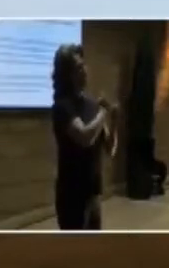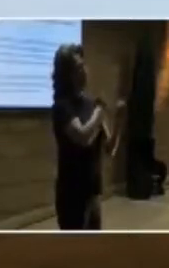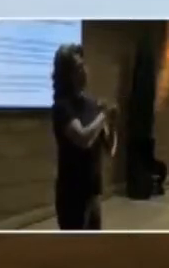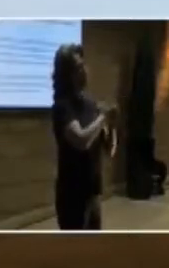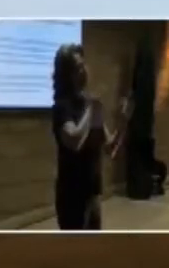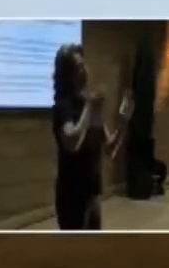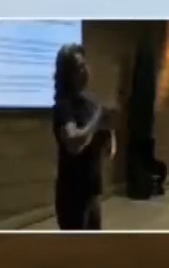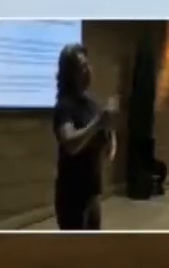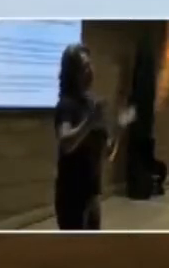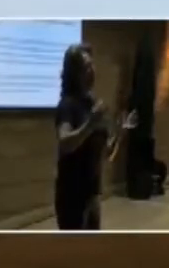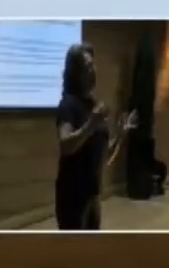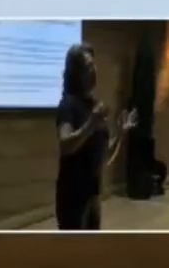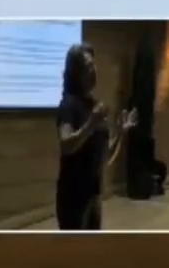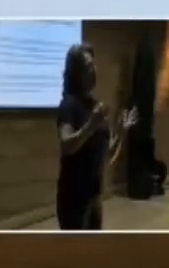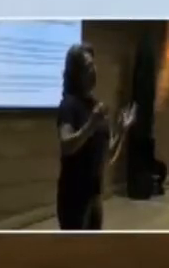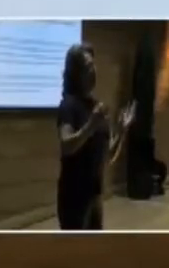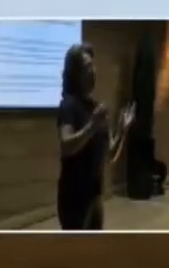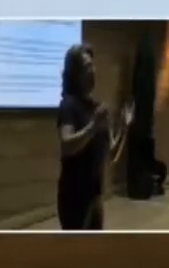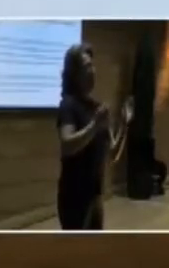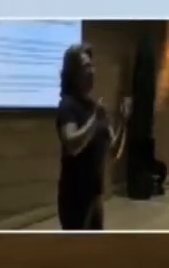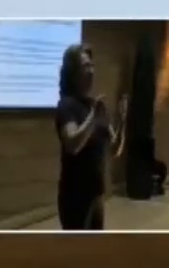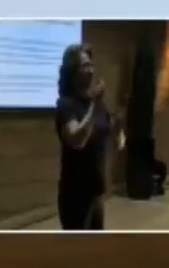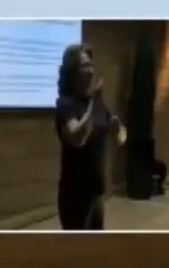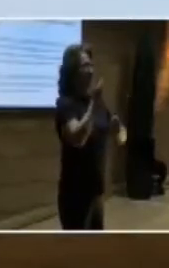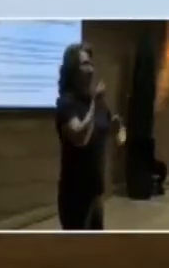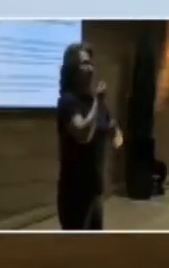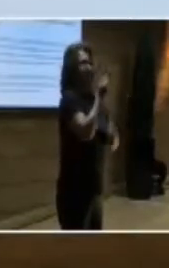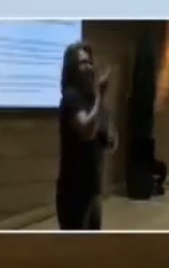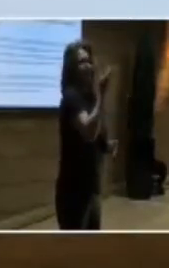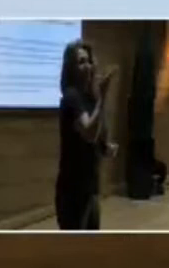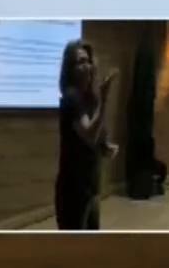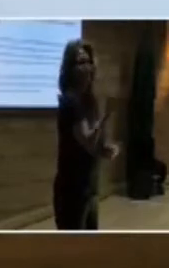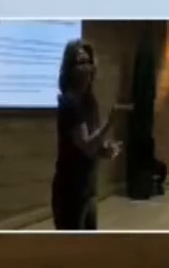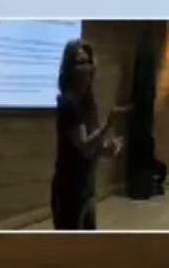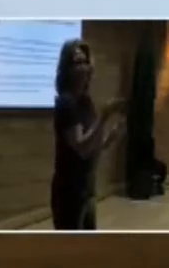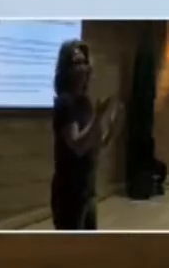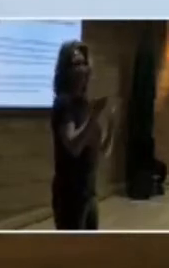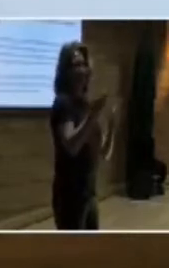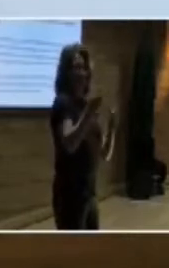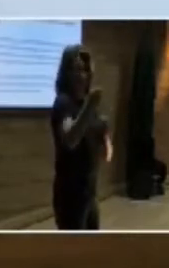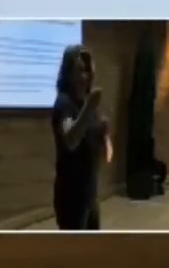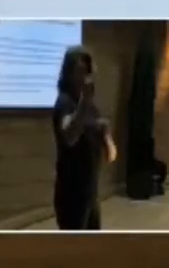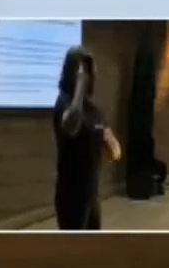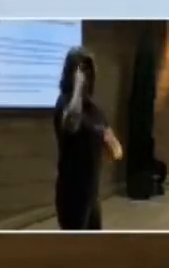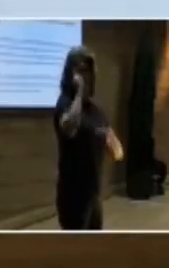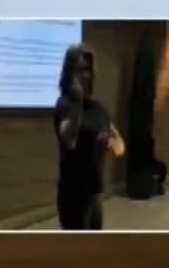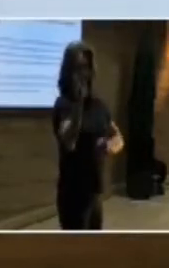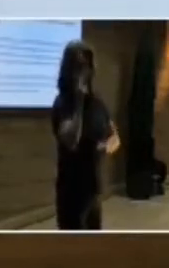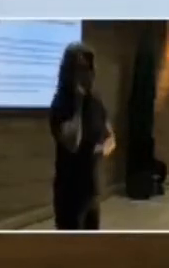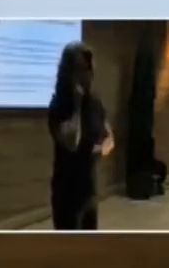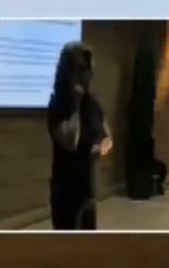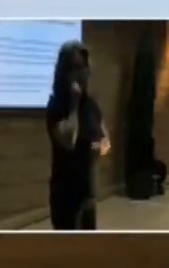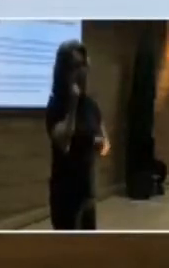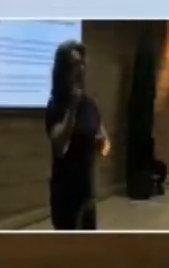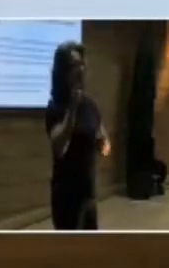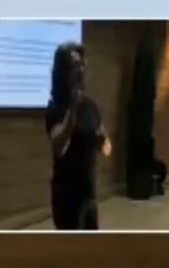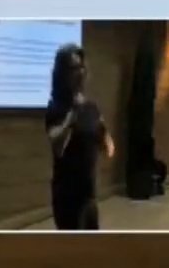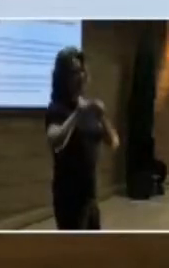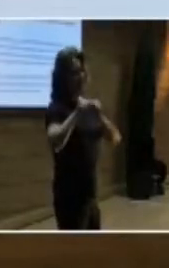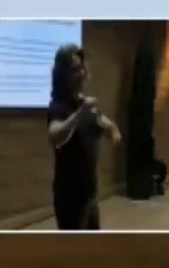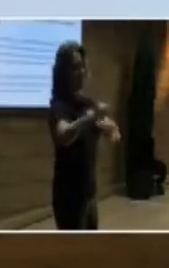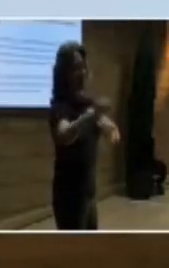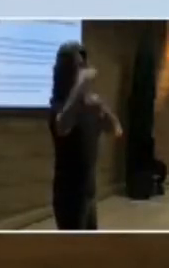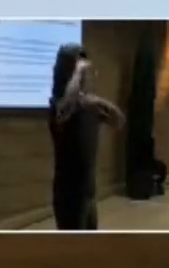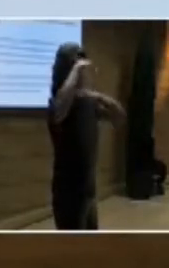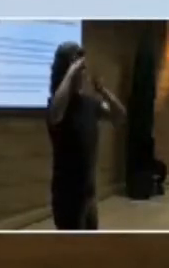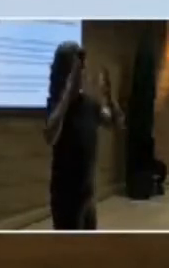Intentar conocer mejor estas cifras, porque en la medida en que las conozcamos mejor, la planificación de los cuidados y de la atención sociosanitaria podrá